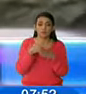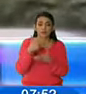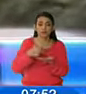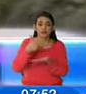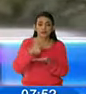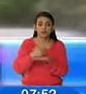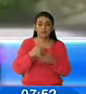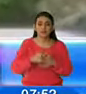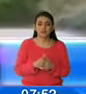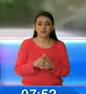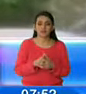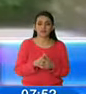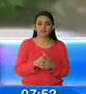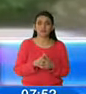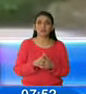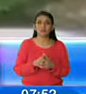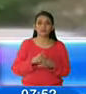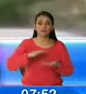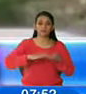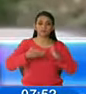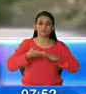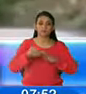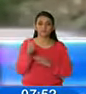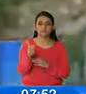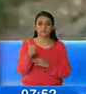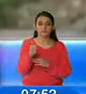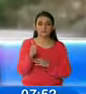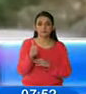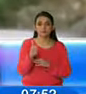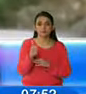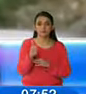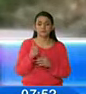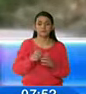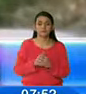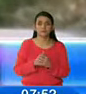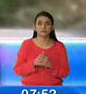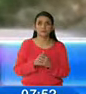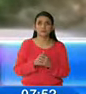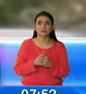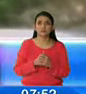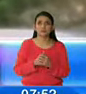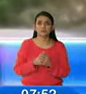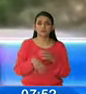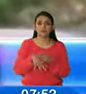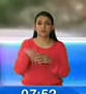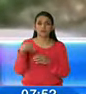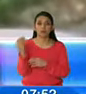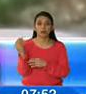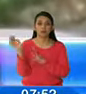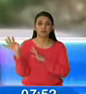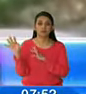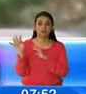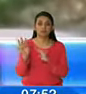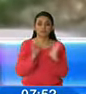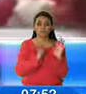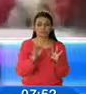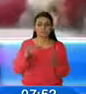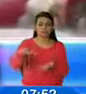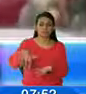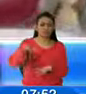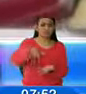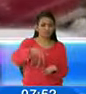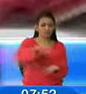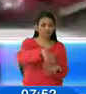La comunidad y personal de la comunidad y personas de externas han venido a explotar la